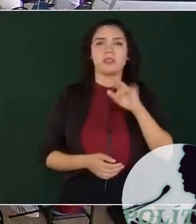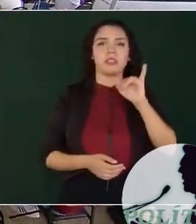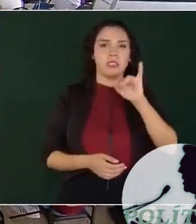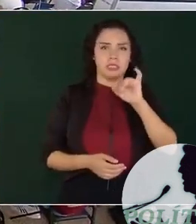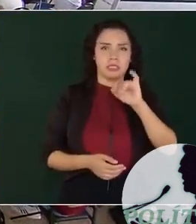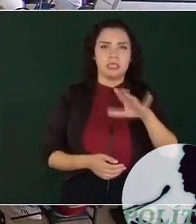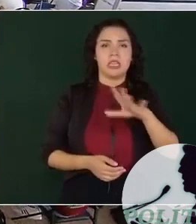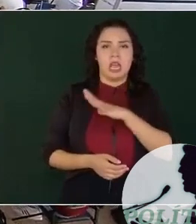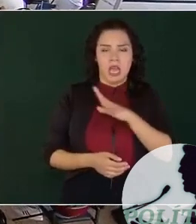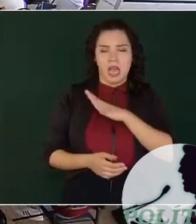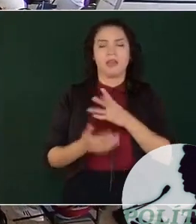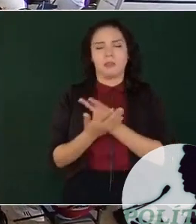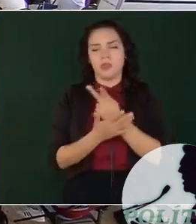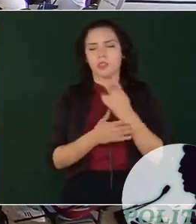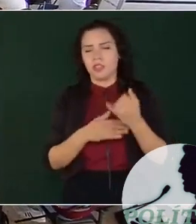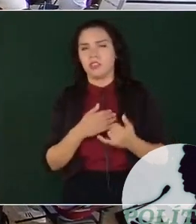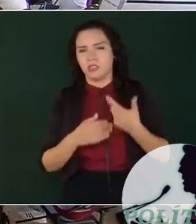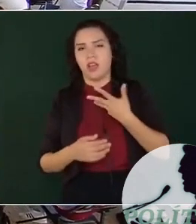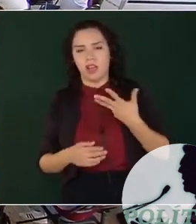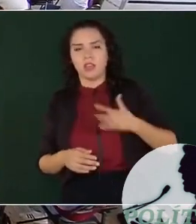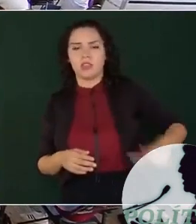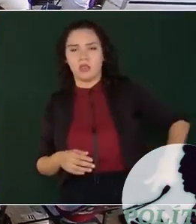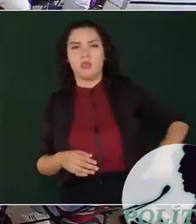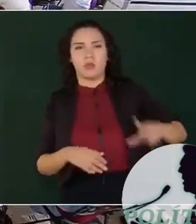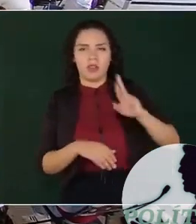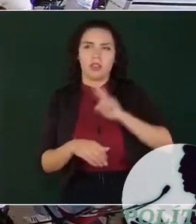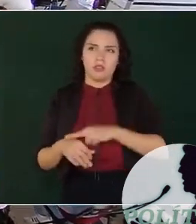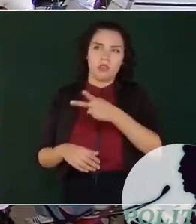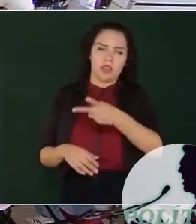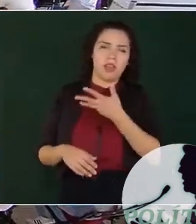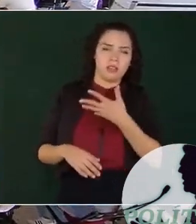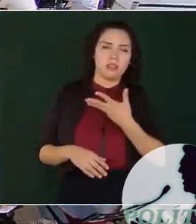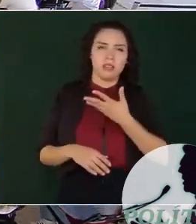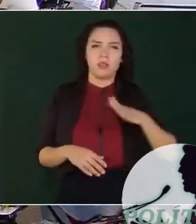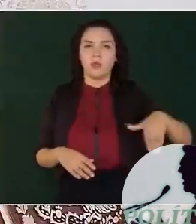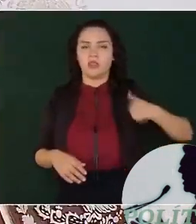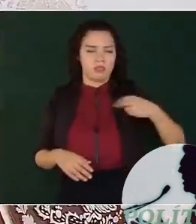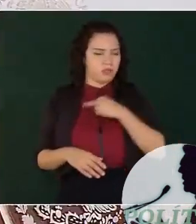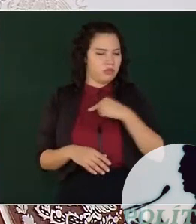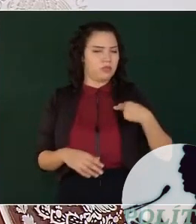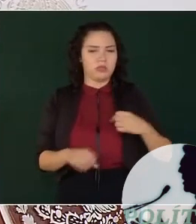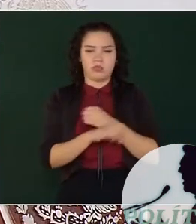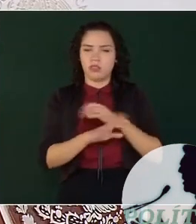un proyecto que está promoviendo el gobernador que nosotros vamos a apoyar.